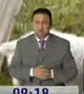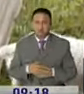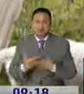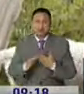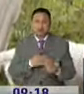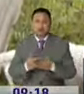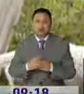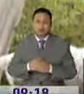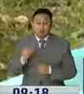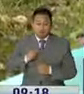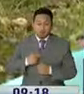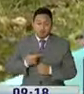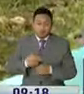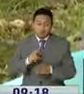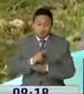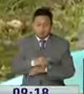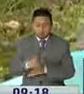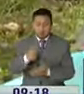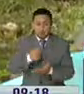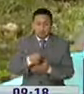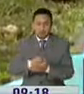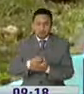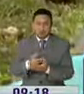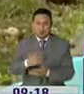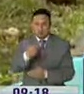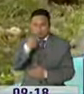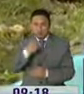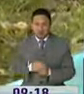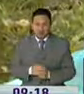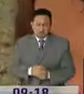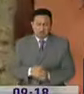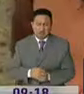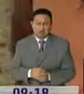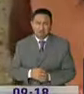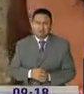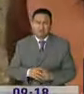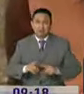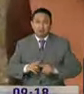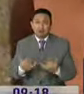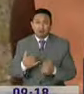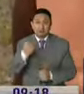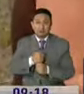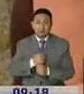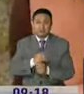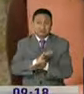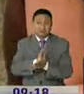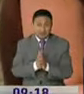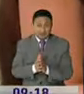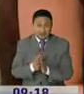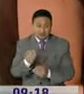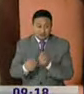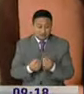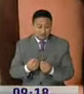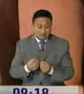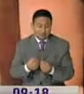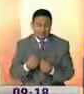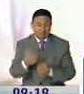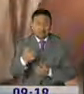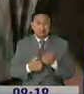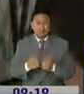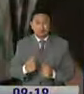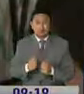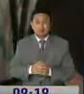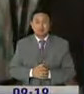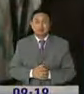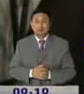su sueldo completo para solventar los gastos de sus peluditos, pero al quedarse sin empleo, la situación económica se agravó. Y